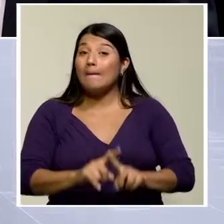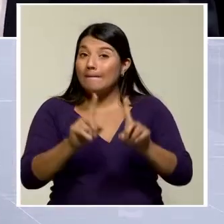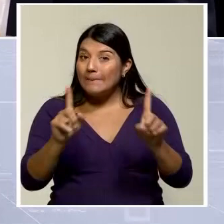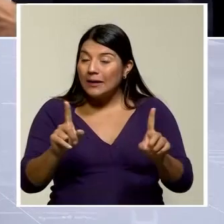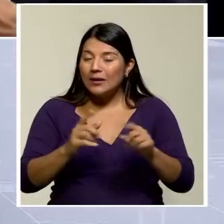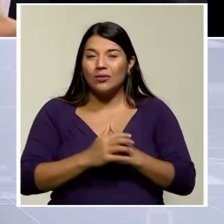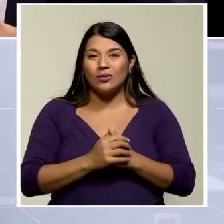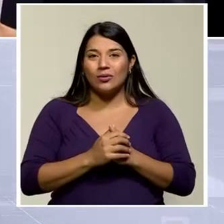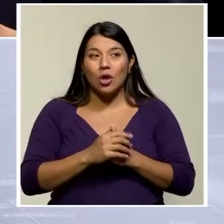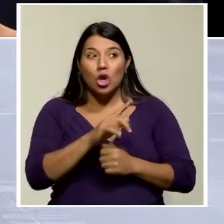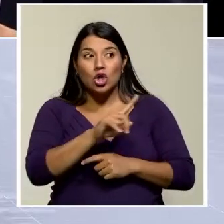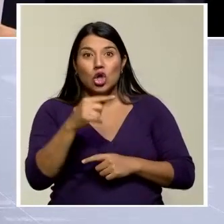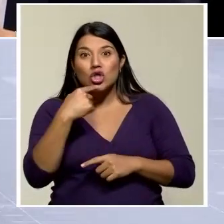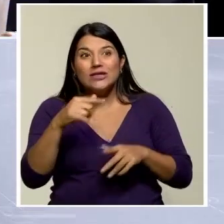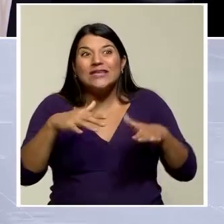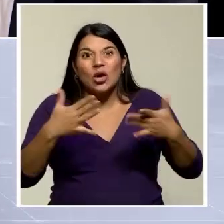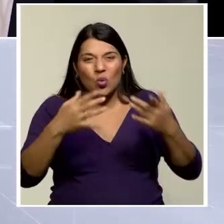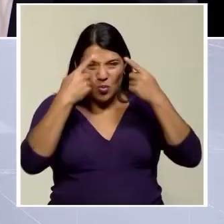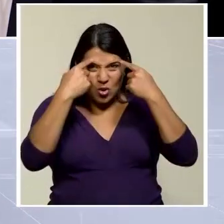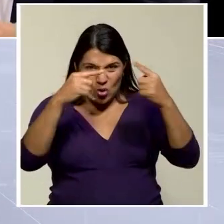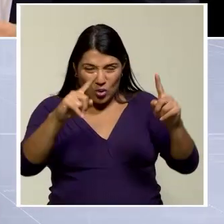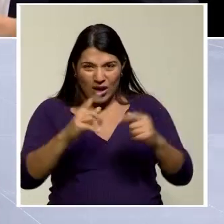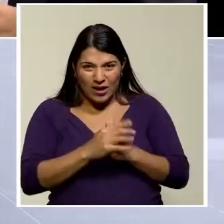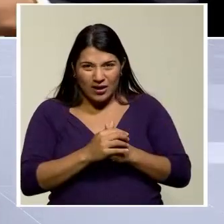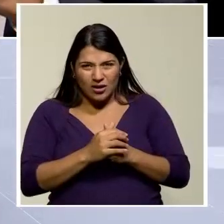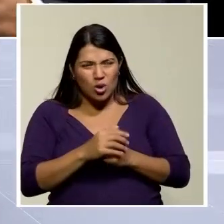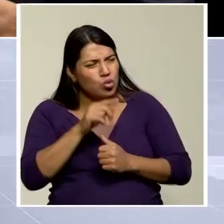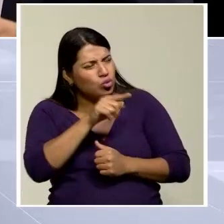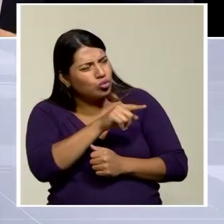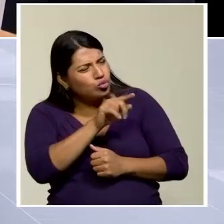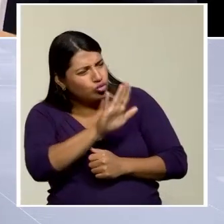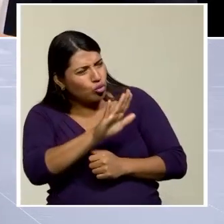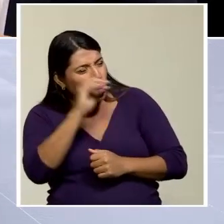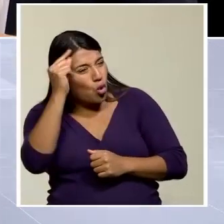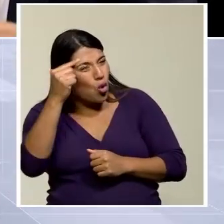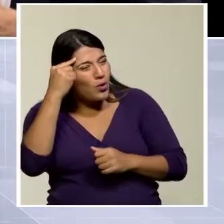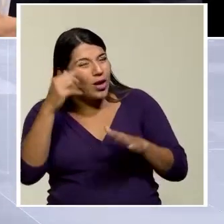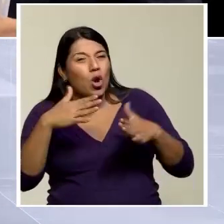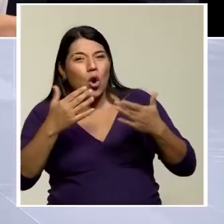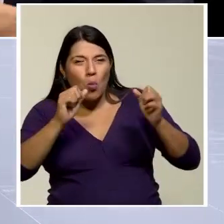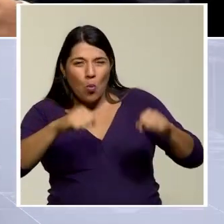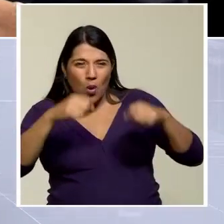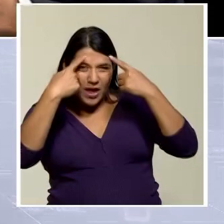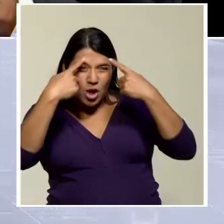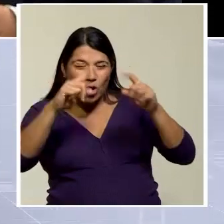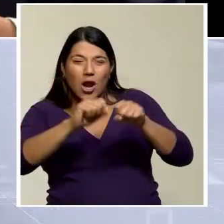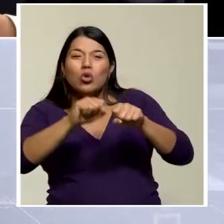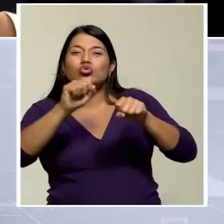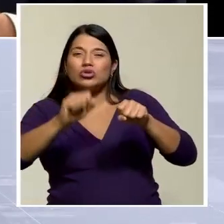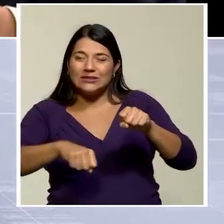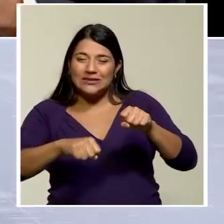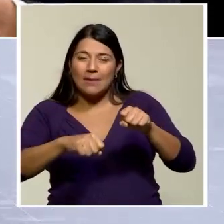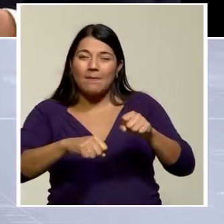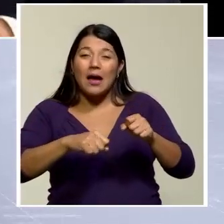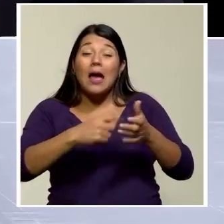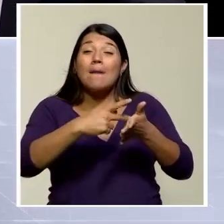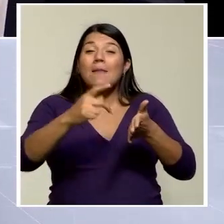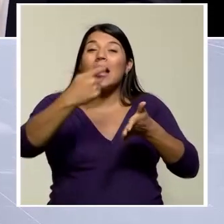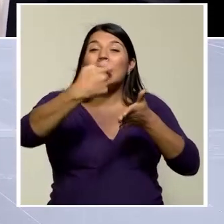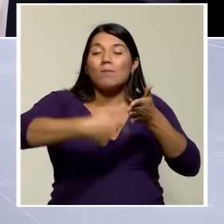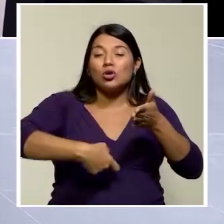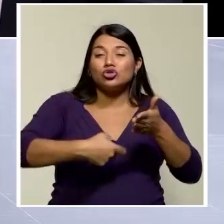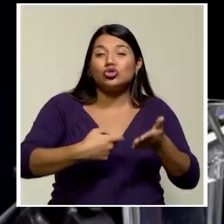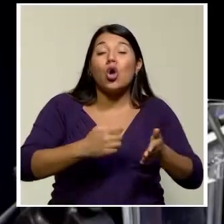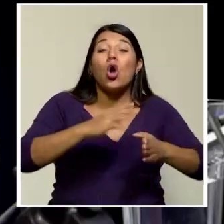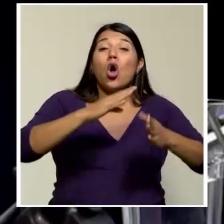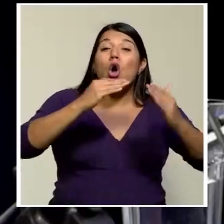pero no sé cómo lograrlo. ¿Cómo lograría un gobierno suyo un sistema tributario justo y suficiente?